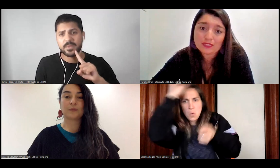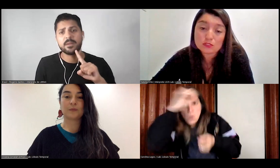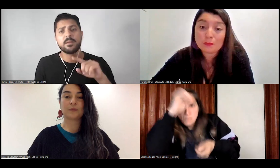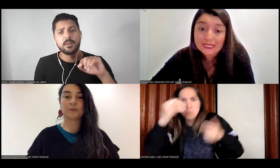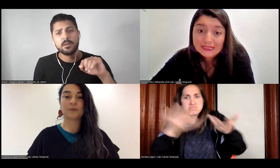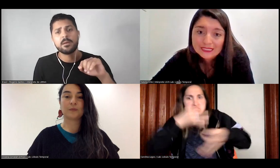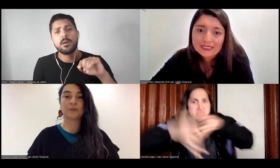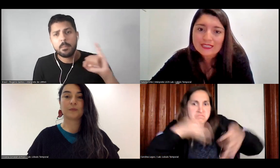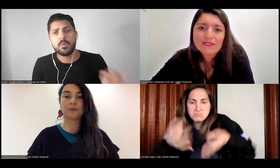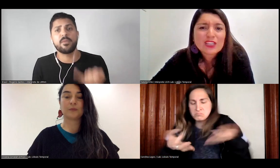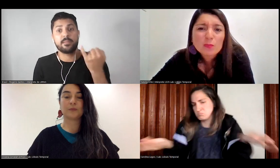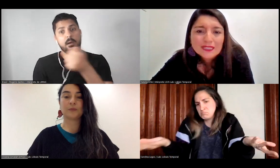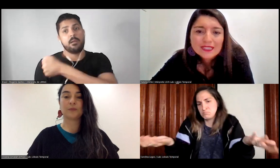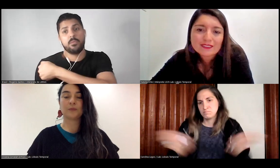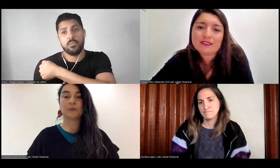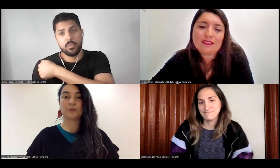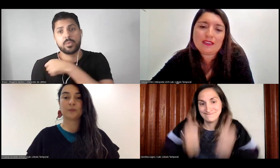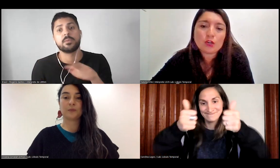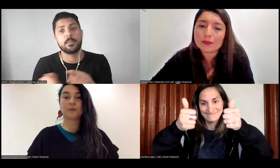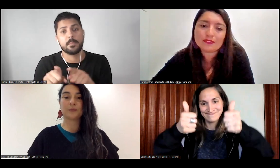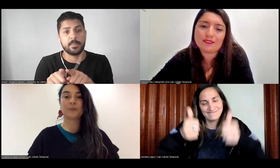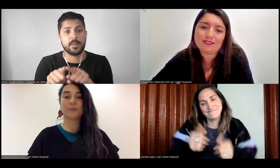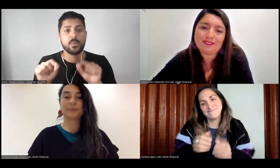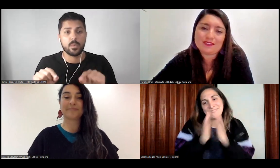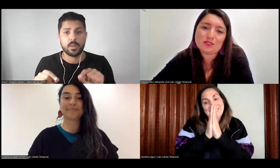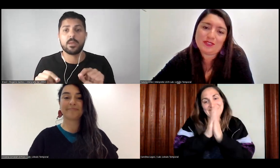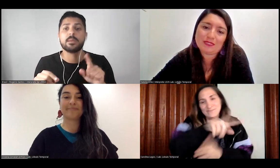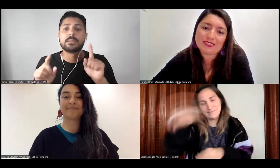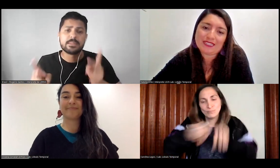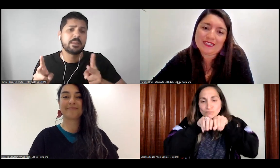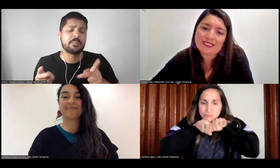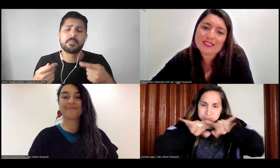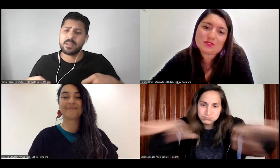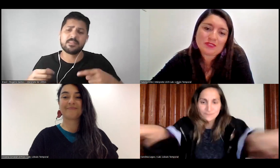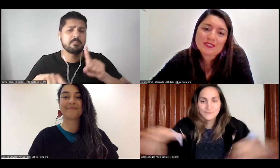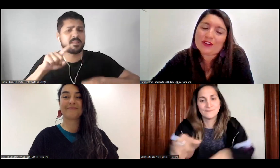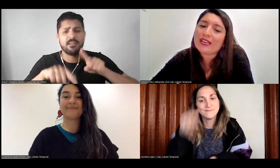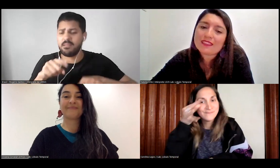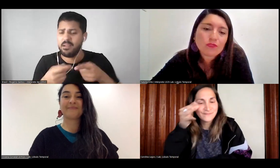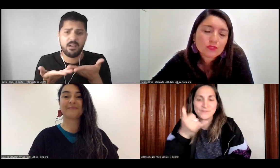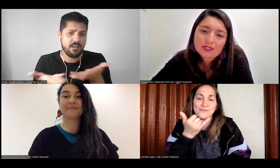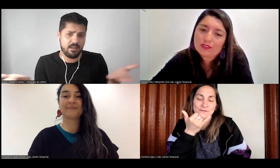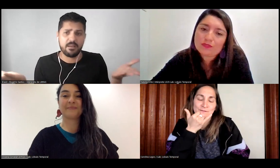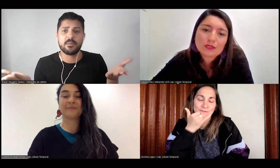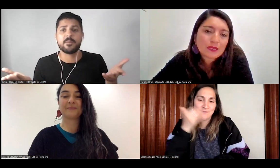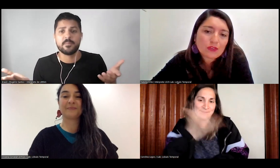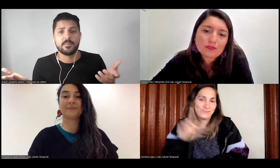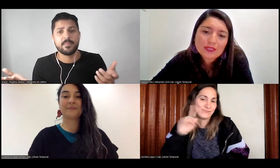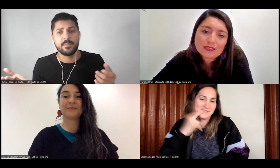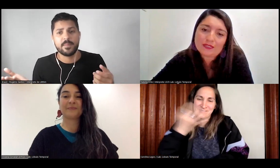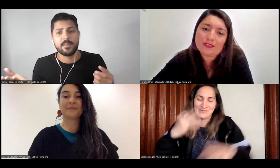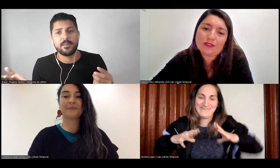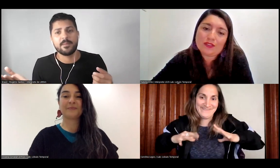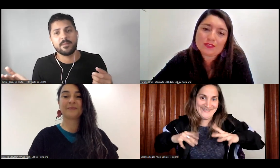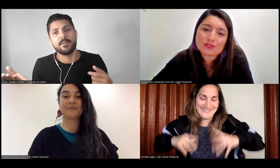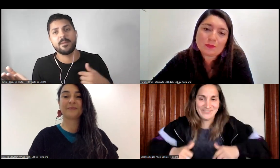los que son más grandes, a ver qué opinan y que comenten sobre el material. Eso, ojalá difundan para que lo